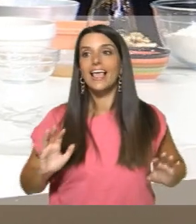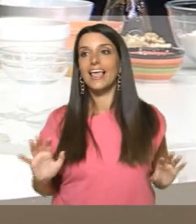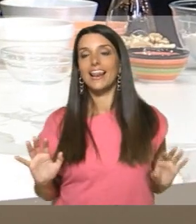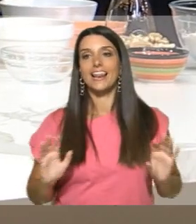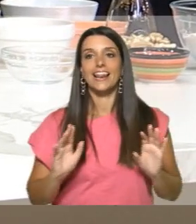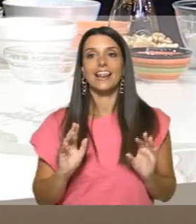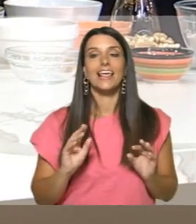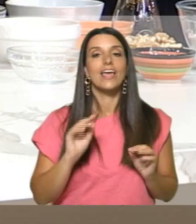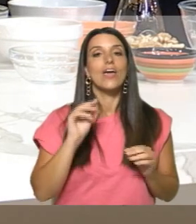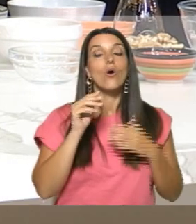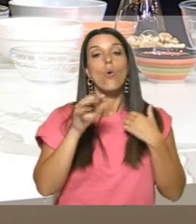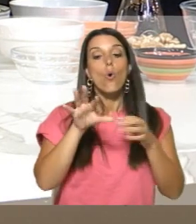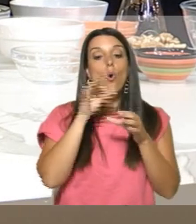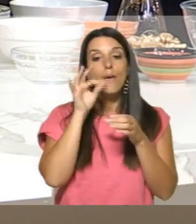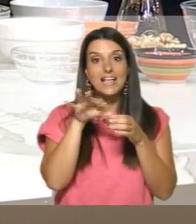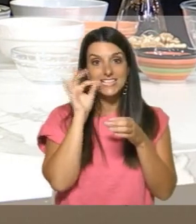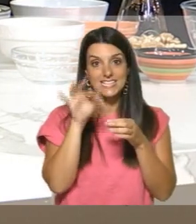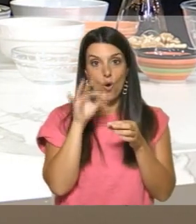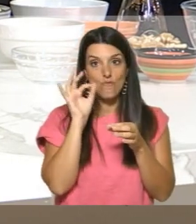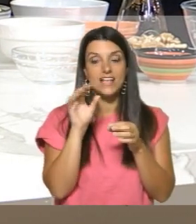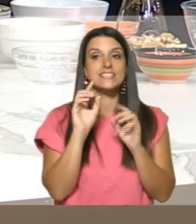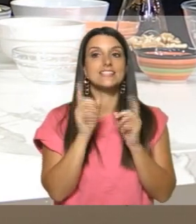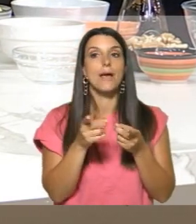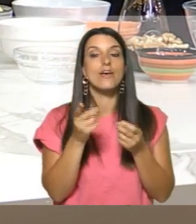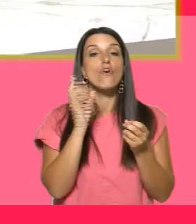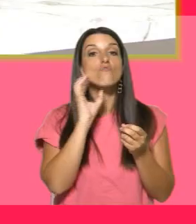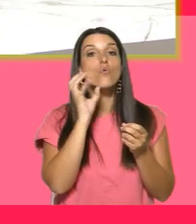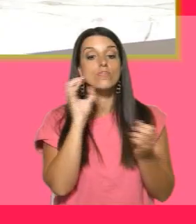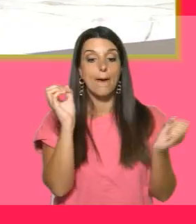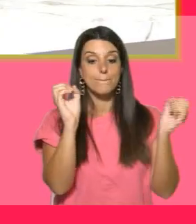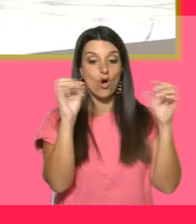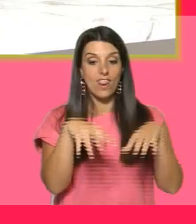a ponerle pasas de uva. Vas a poner esta fruta.